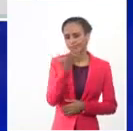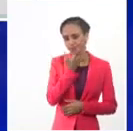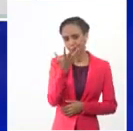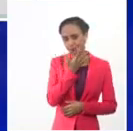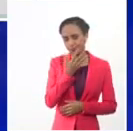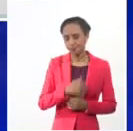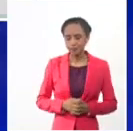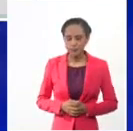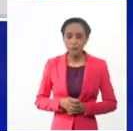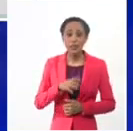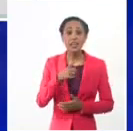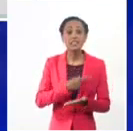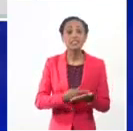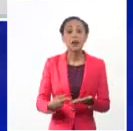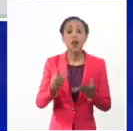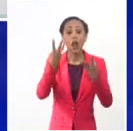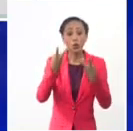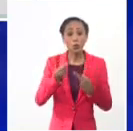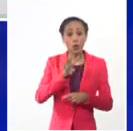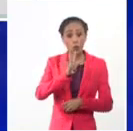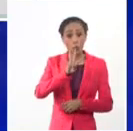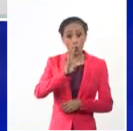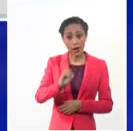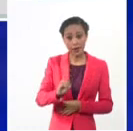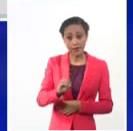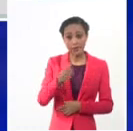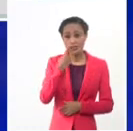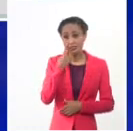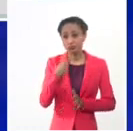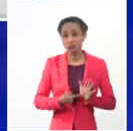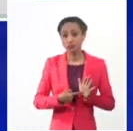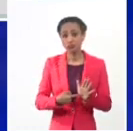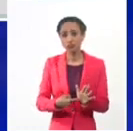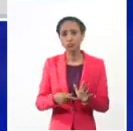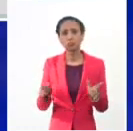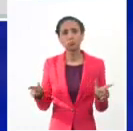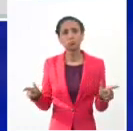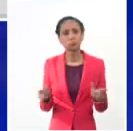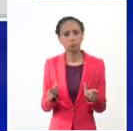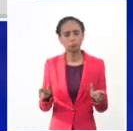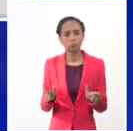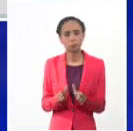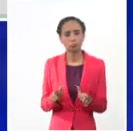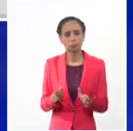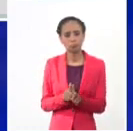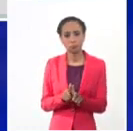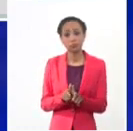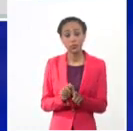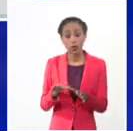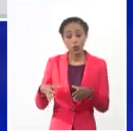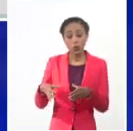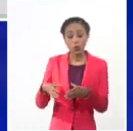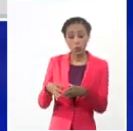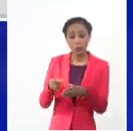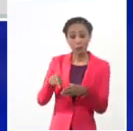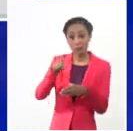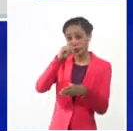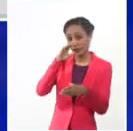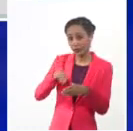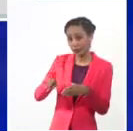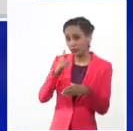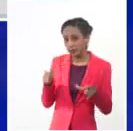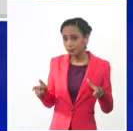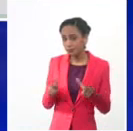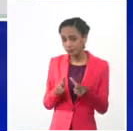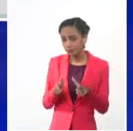la semana 40, se evidencia una disminución de este grupo poblacional y una